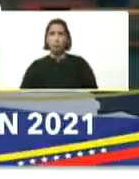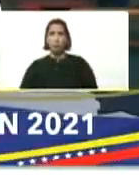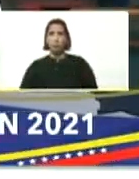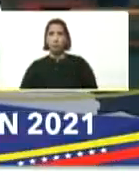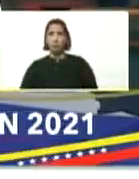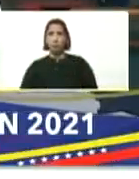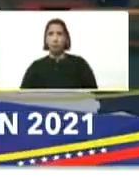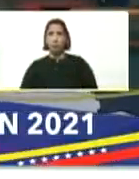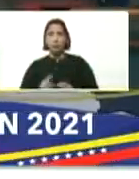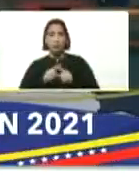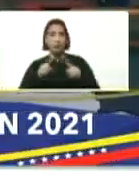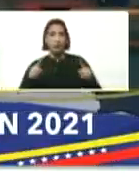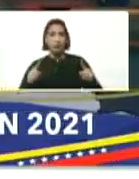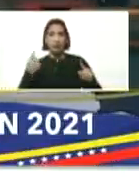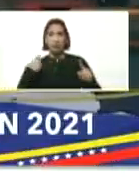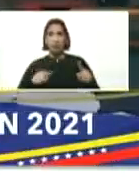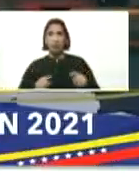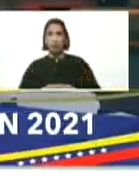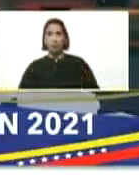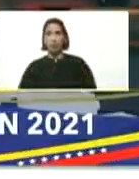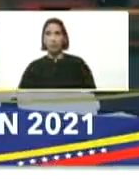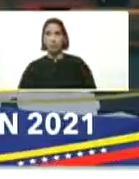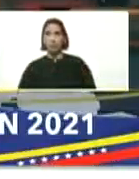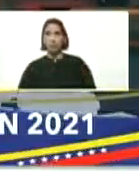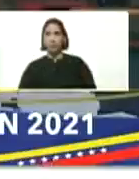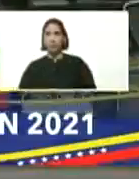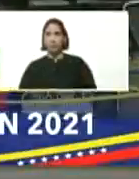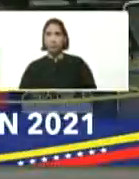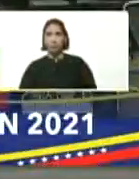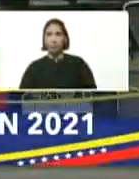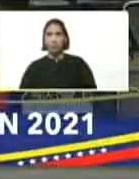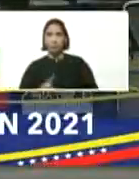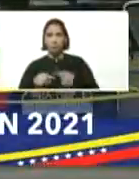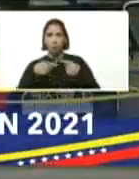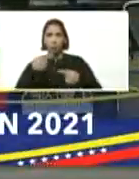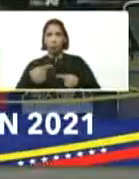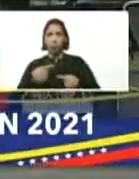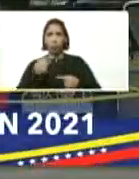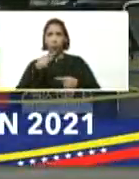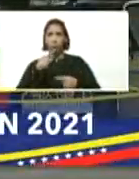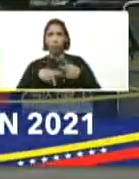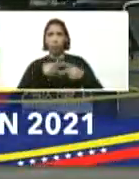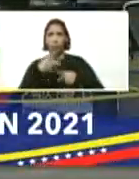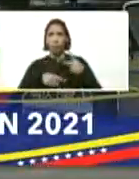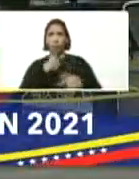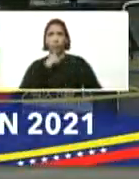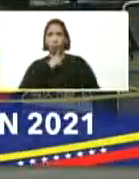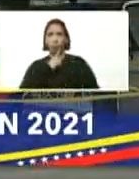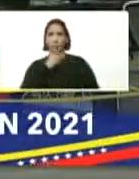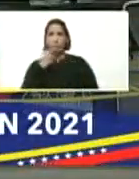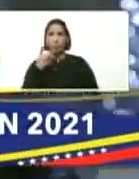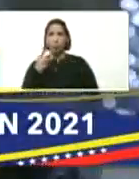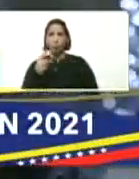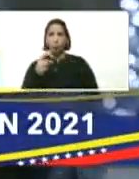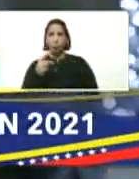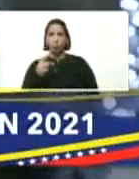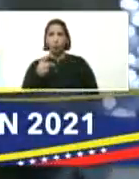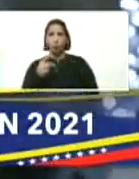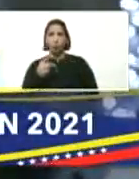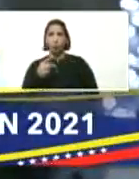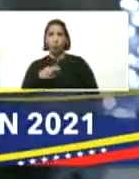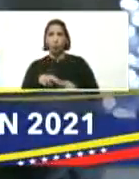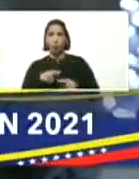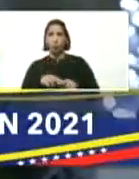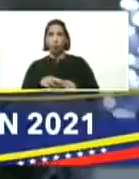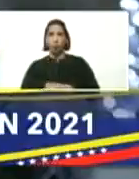es una diferencia que tengo. En realidad, después debatimos de eso en el próximo programa. El nombre realmente, presidente, es Segundo Coloquio de Literatura Infantil y